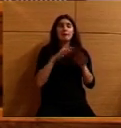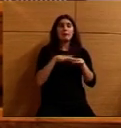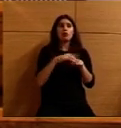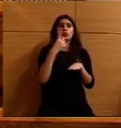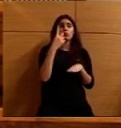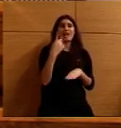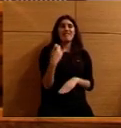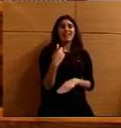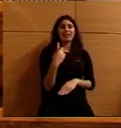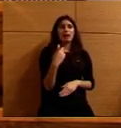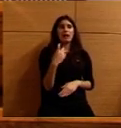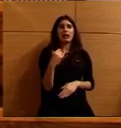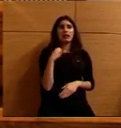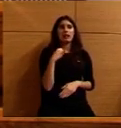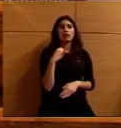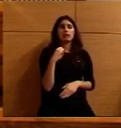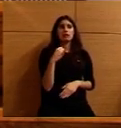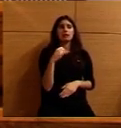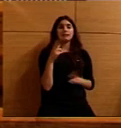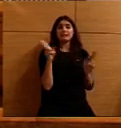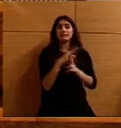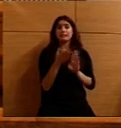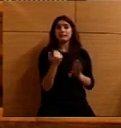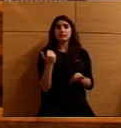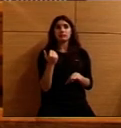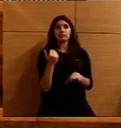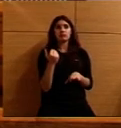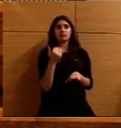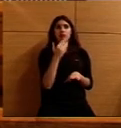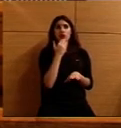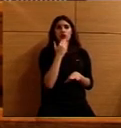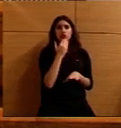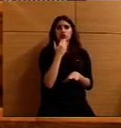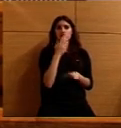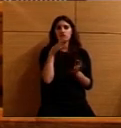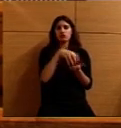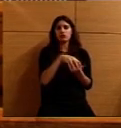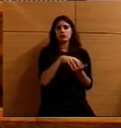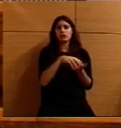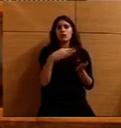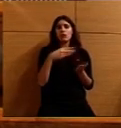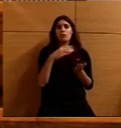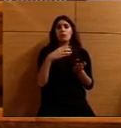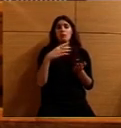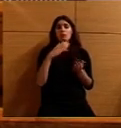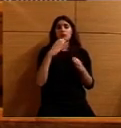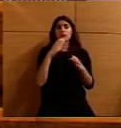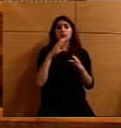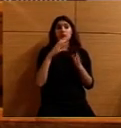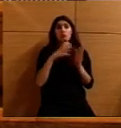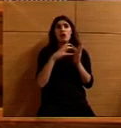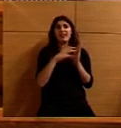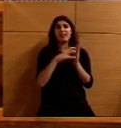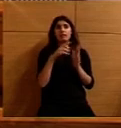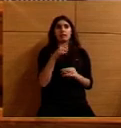había una deficiencia de supresión de la oficina de correos en la población de Bocairent, y la